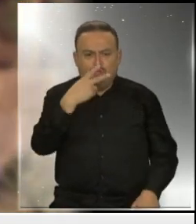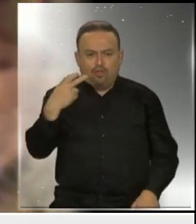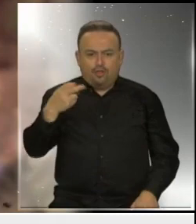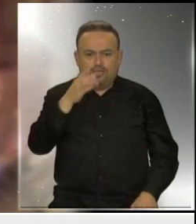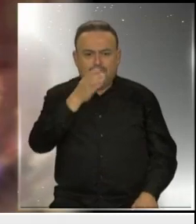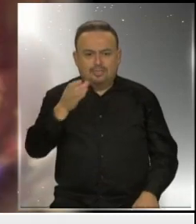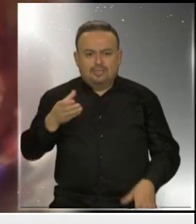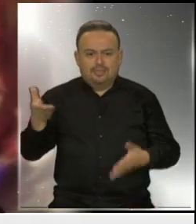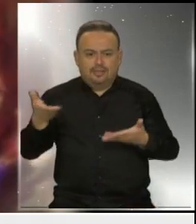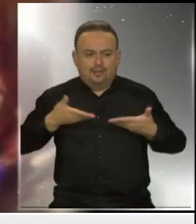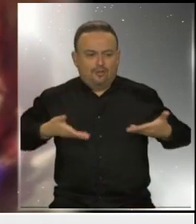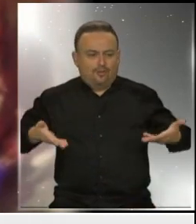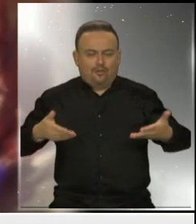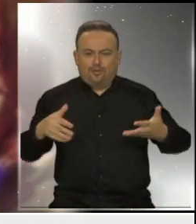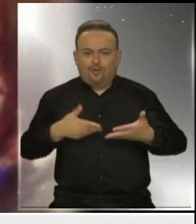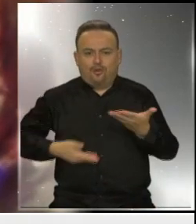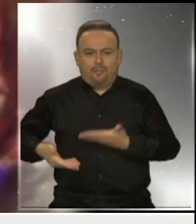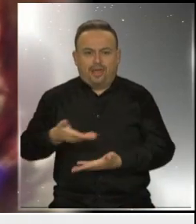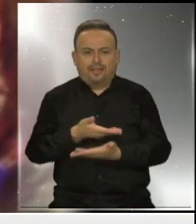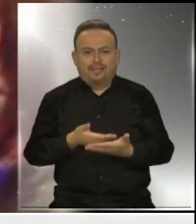200 integrantes.